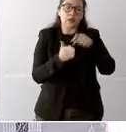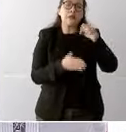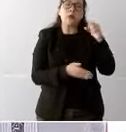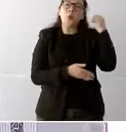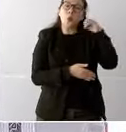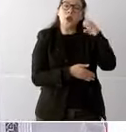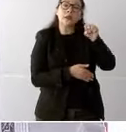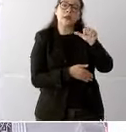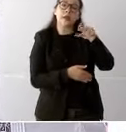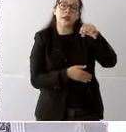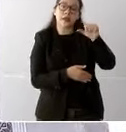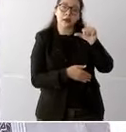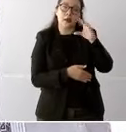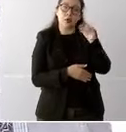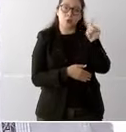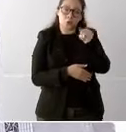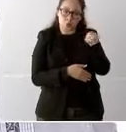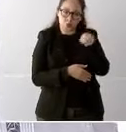Coatzacoalcos,